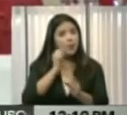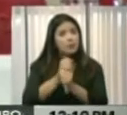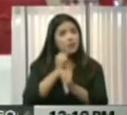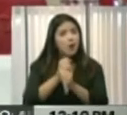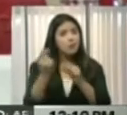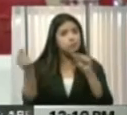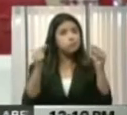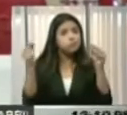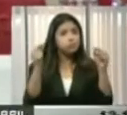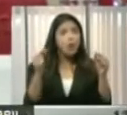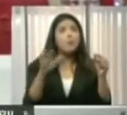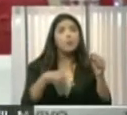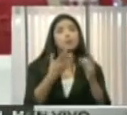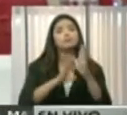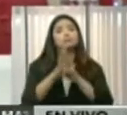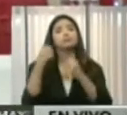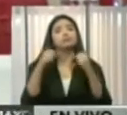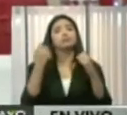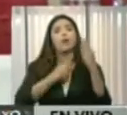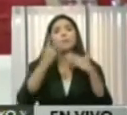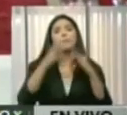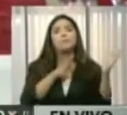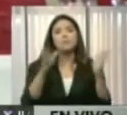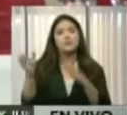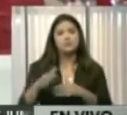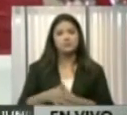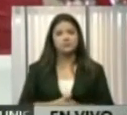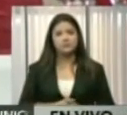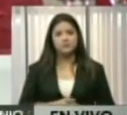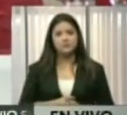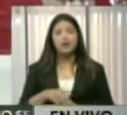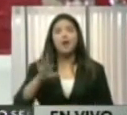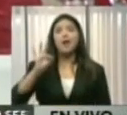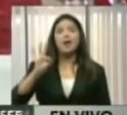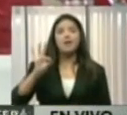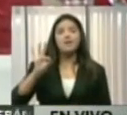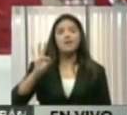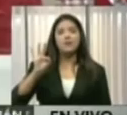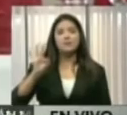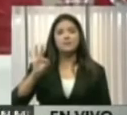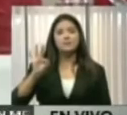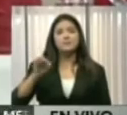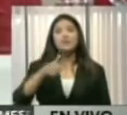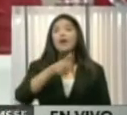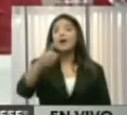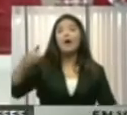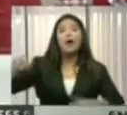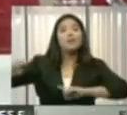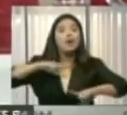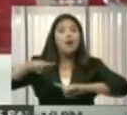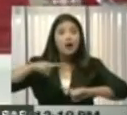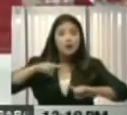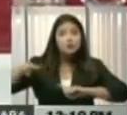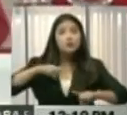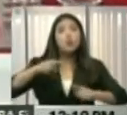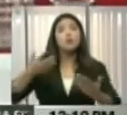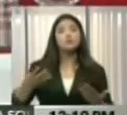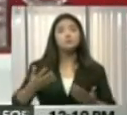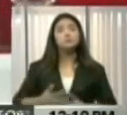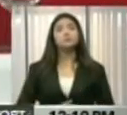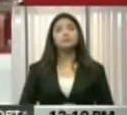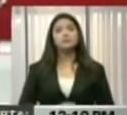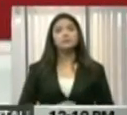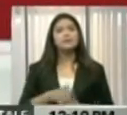para desarrollar la agenda. F. Cada delegación tendrá los asesores